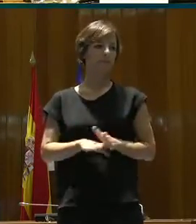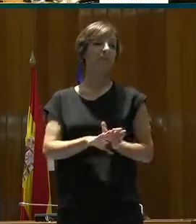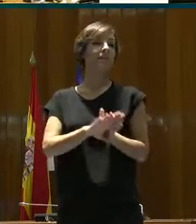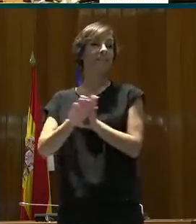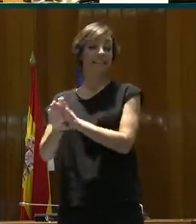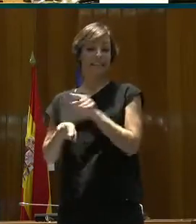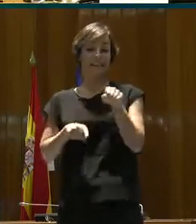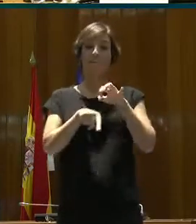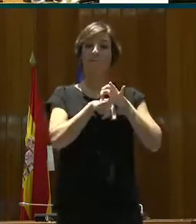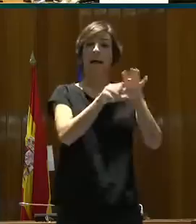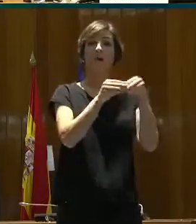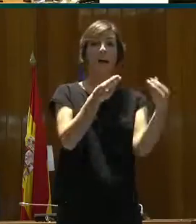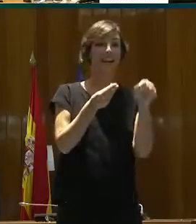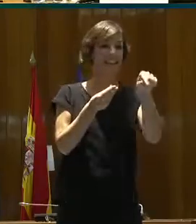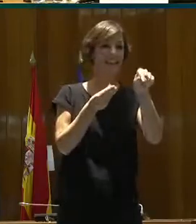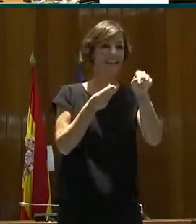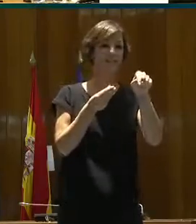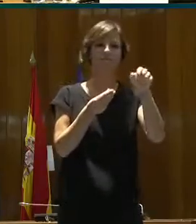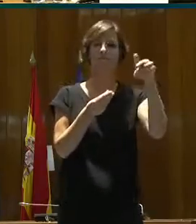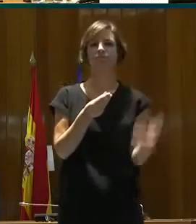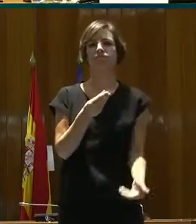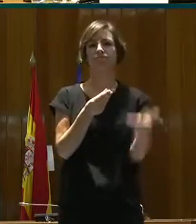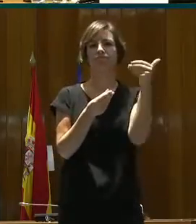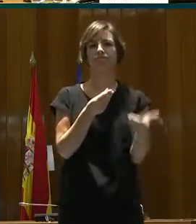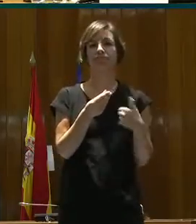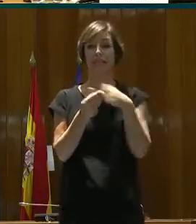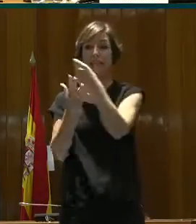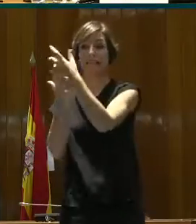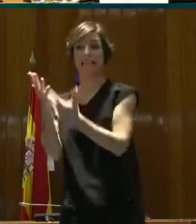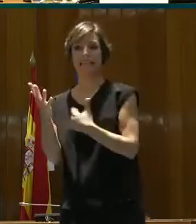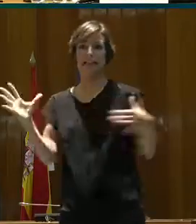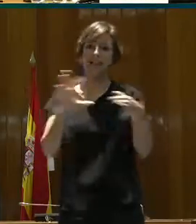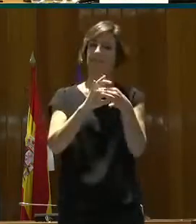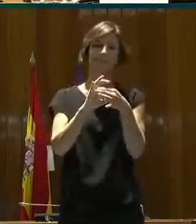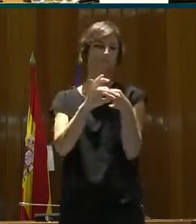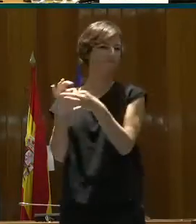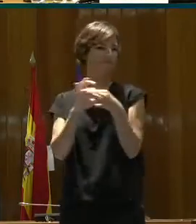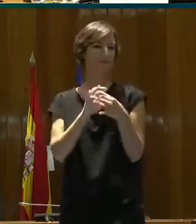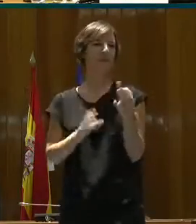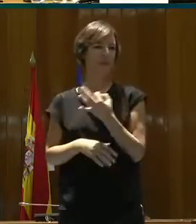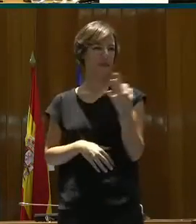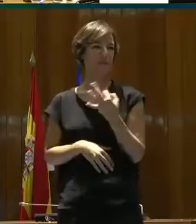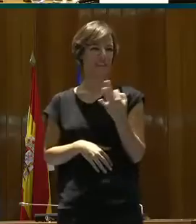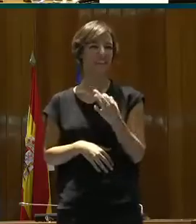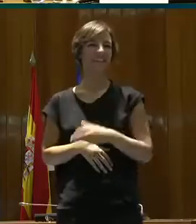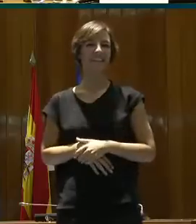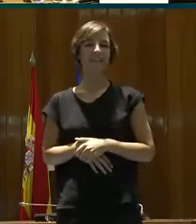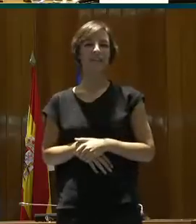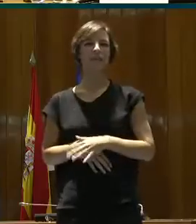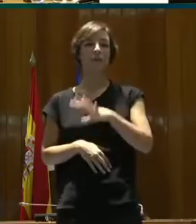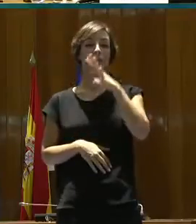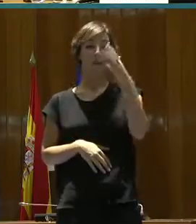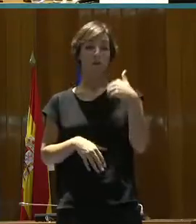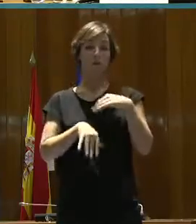resulta indispensable como acompañamiento a esa checklist, puesto que ofrece